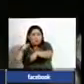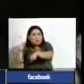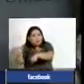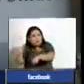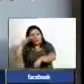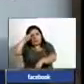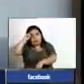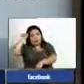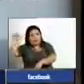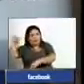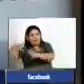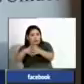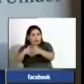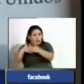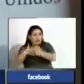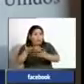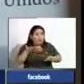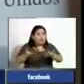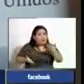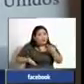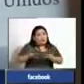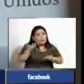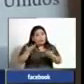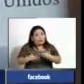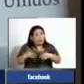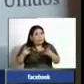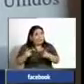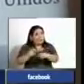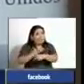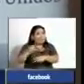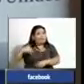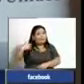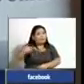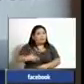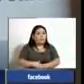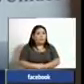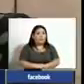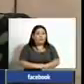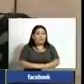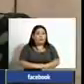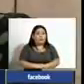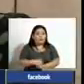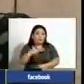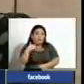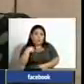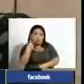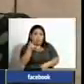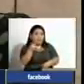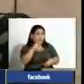disminuido y temen que todo vaya para peor. Pues tratar de ahorrar